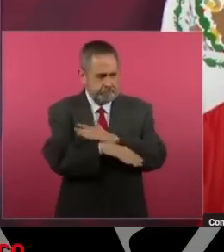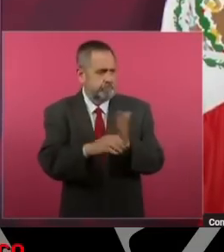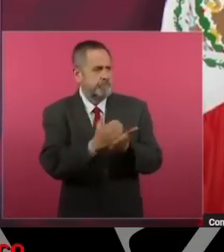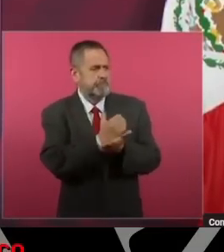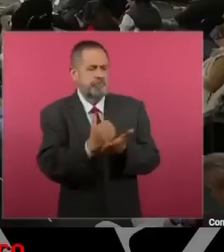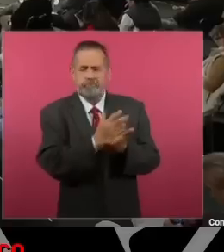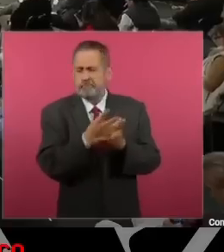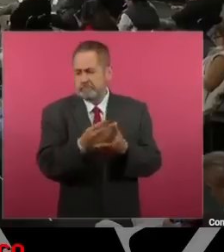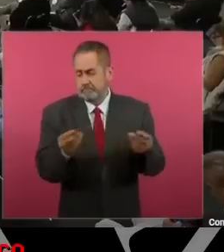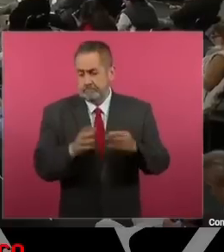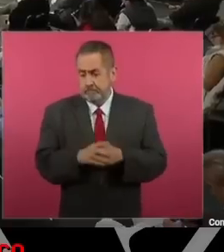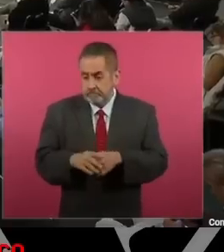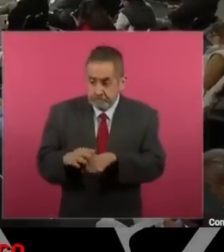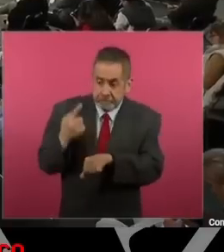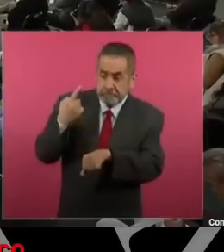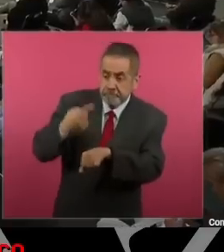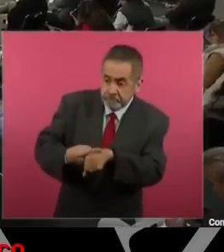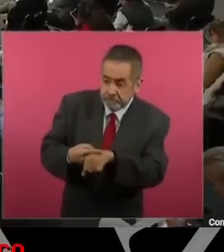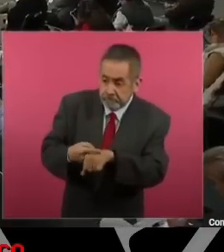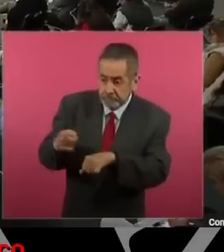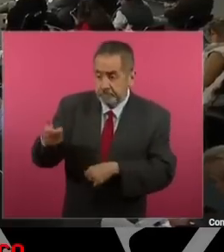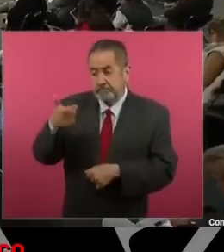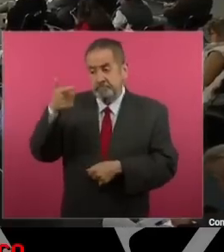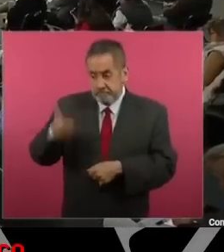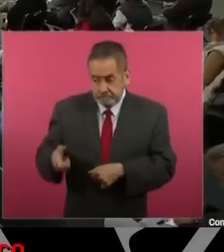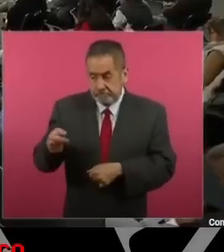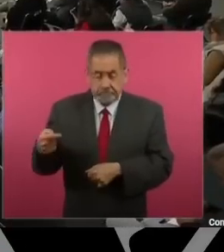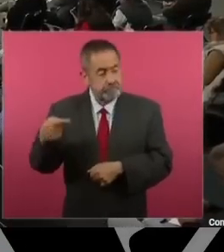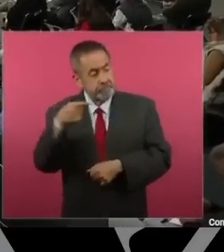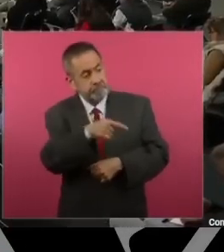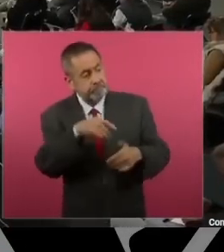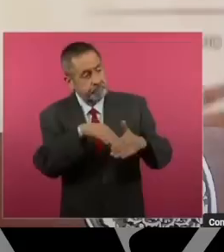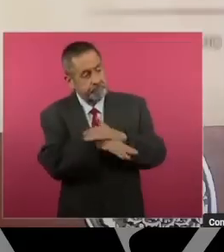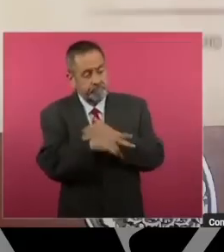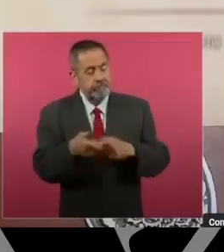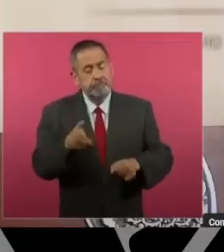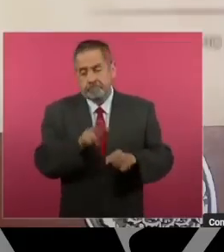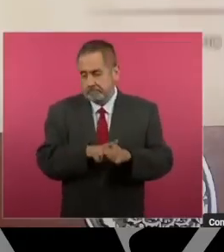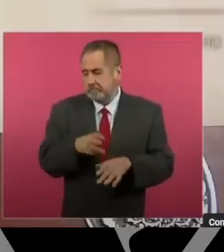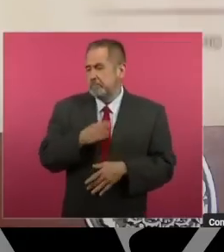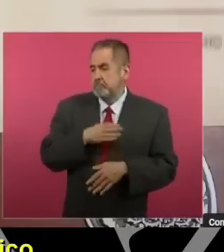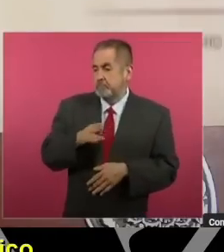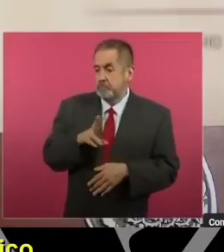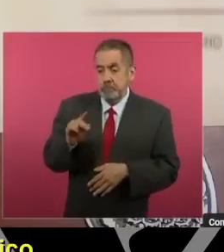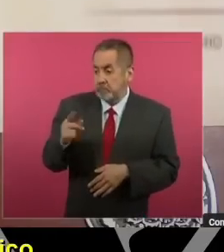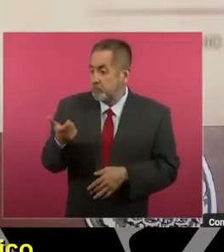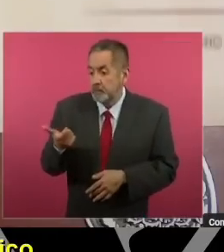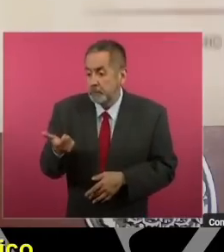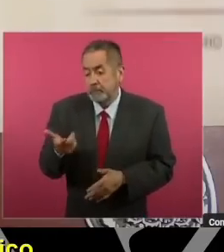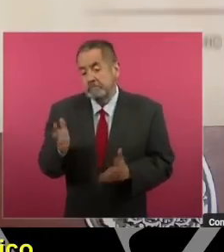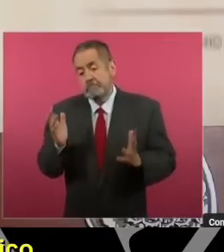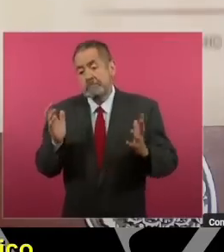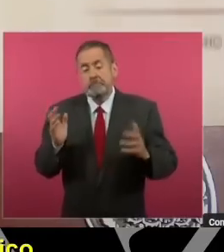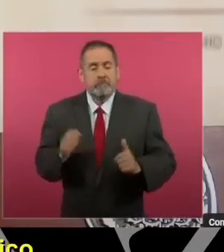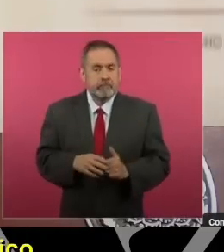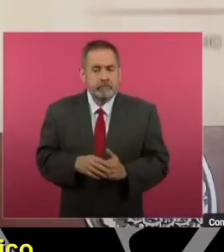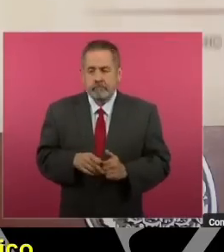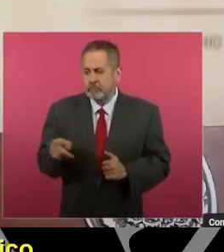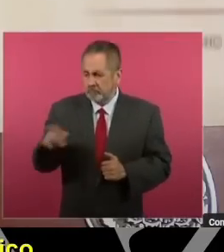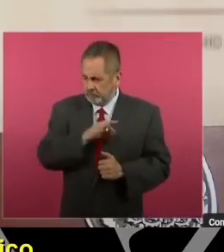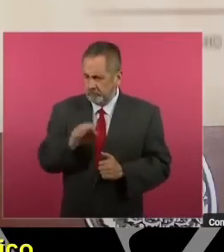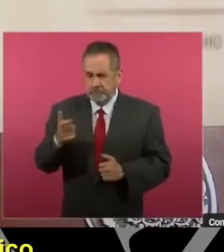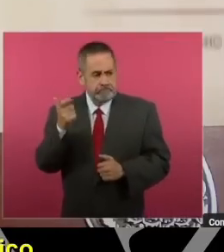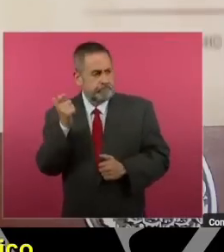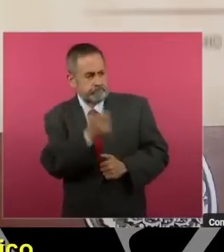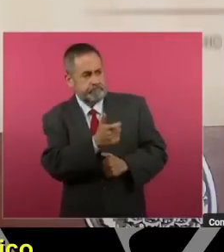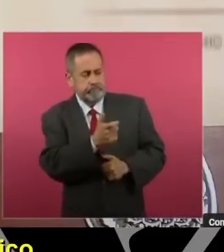si se enferma el que tenga para pagar un médico particular